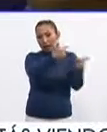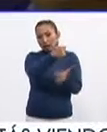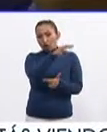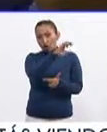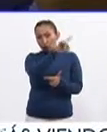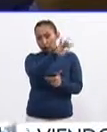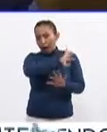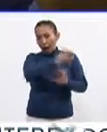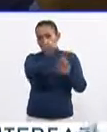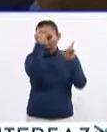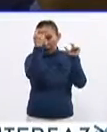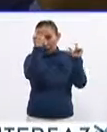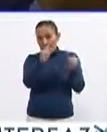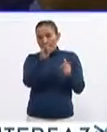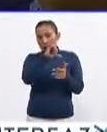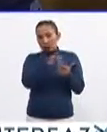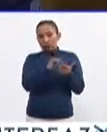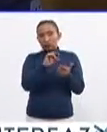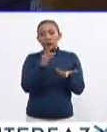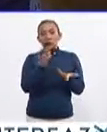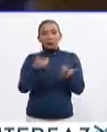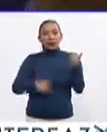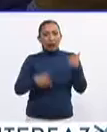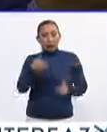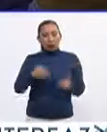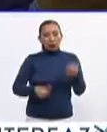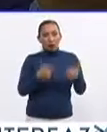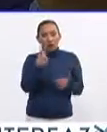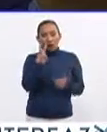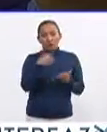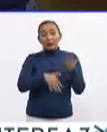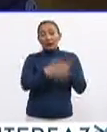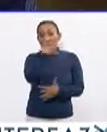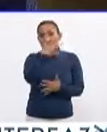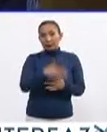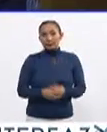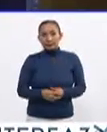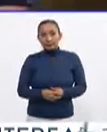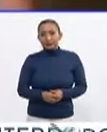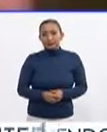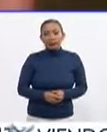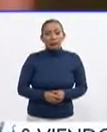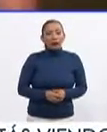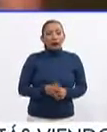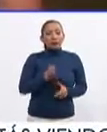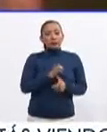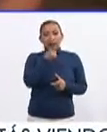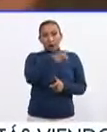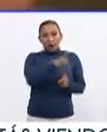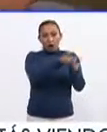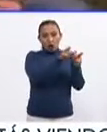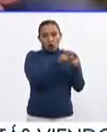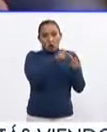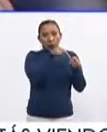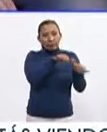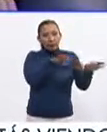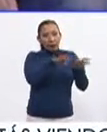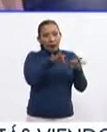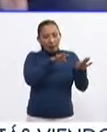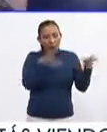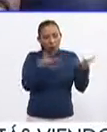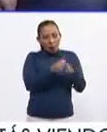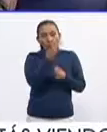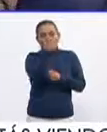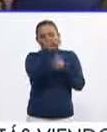CUT, del Centro Universitario de Teatro, a la generación 2015. Entonces, es el grupo que ha trabajado junto